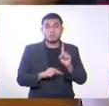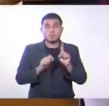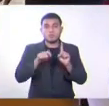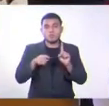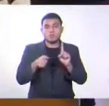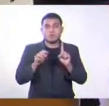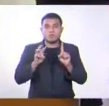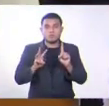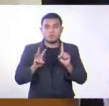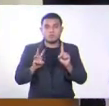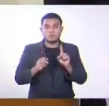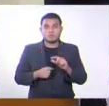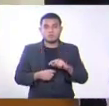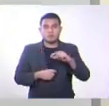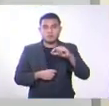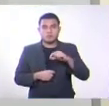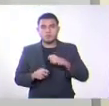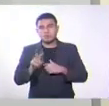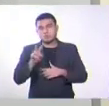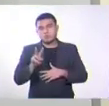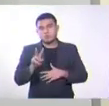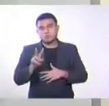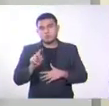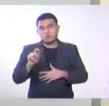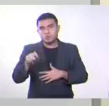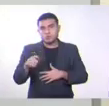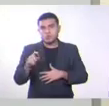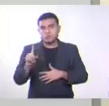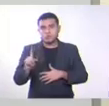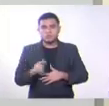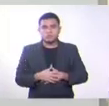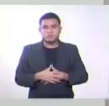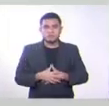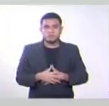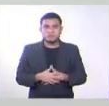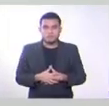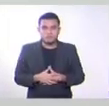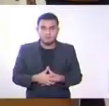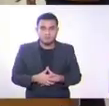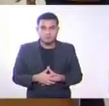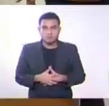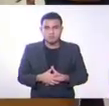y Q, 2,1. gracias, 2,1.